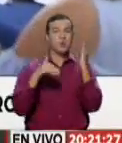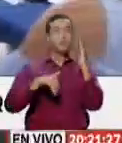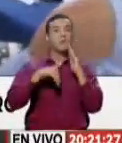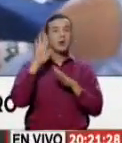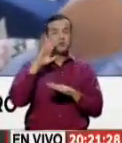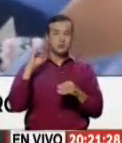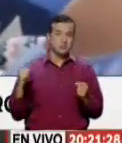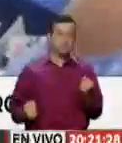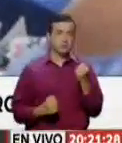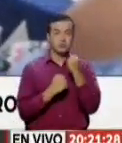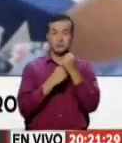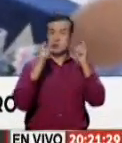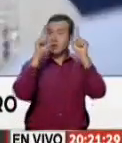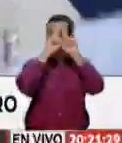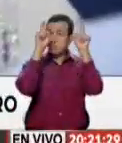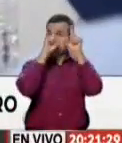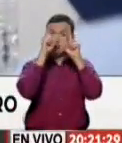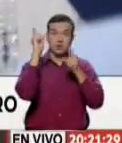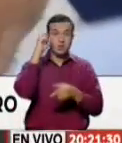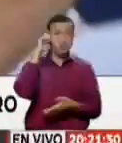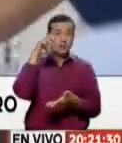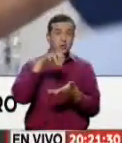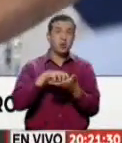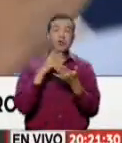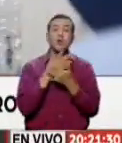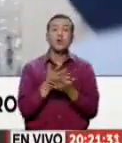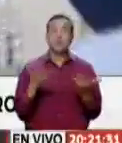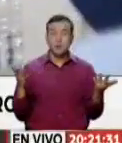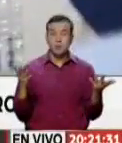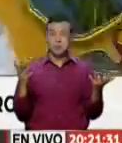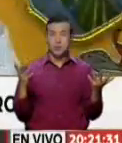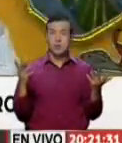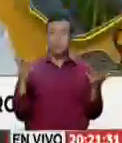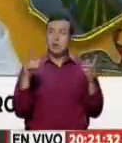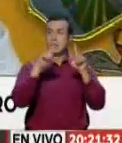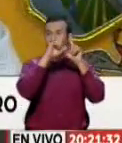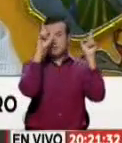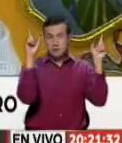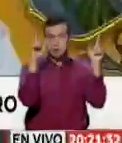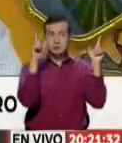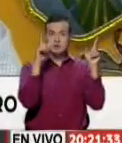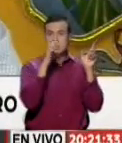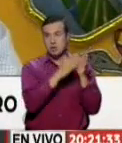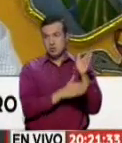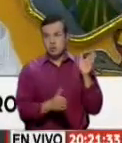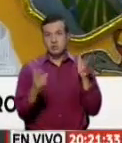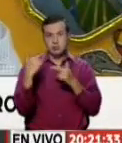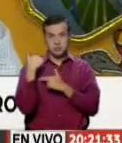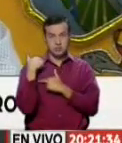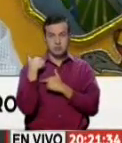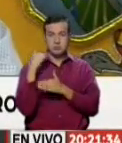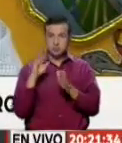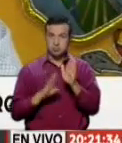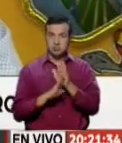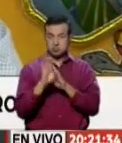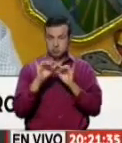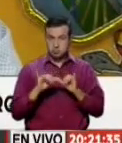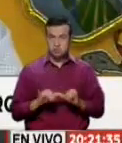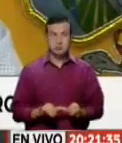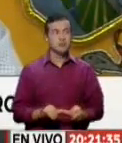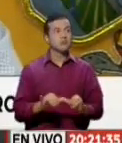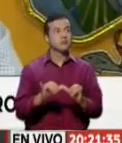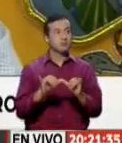al fortalecimiento de las empresas estatales mediante la figura de la concesión. Como para poder salir adelante